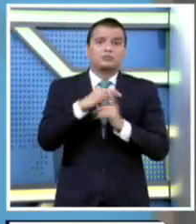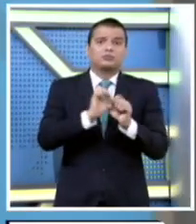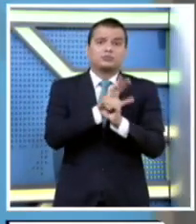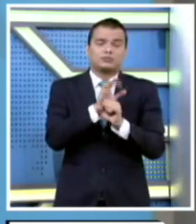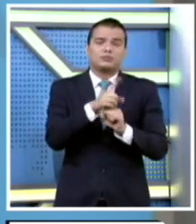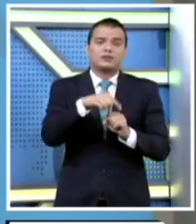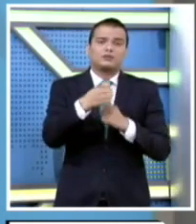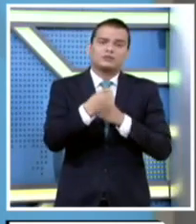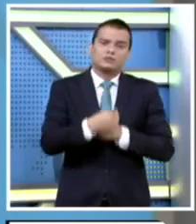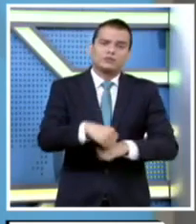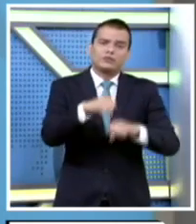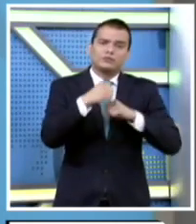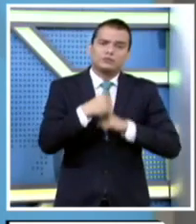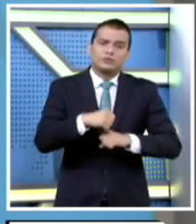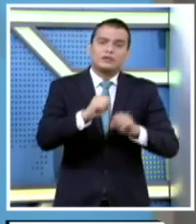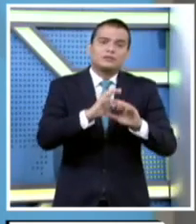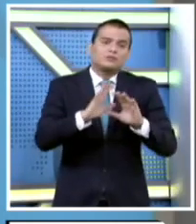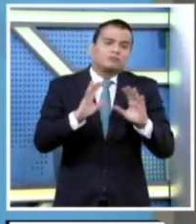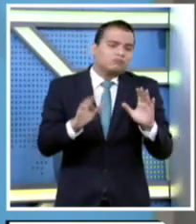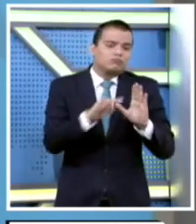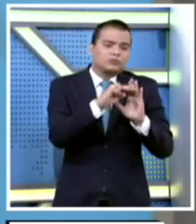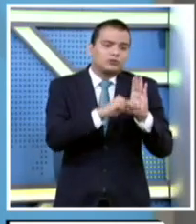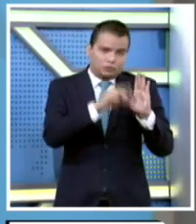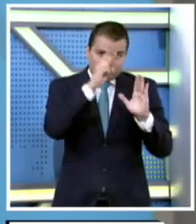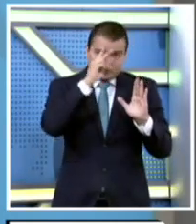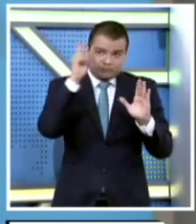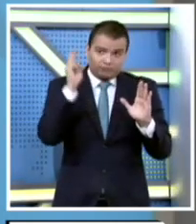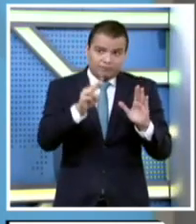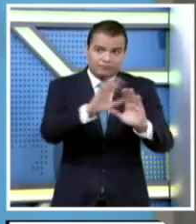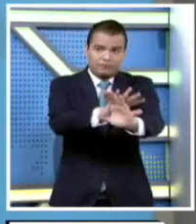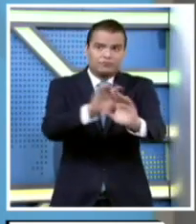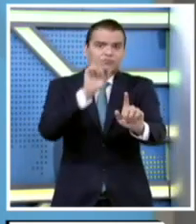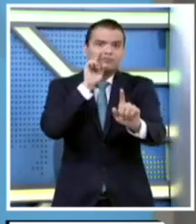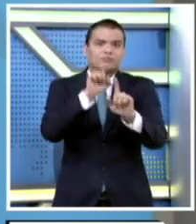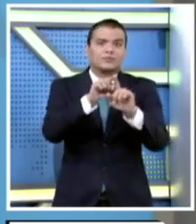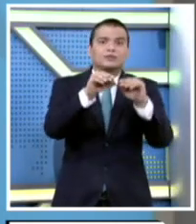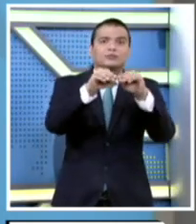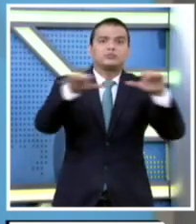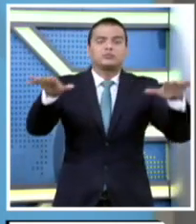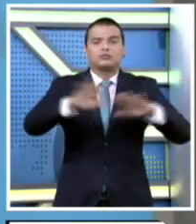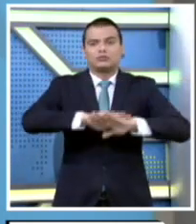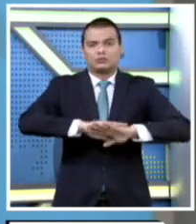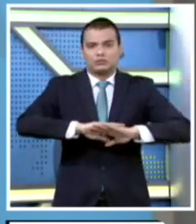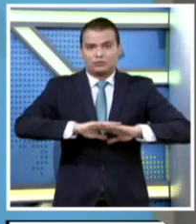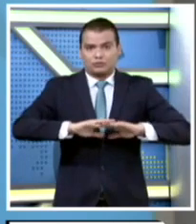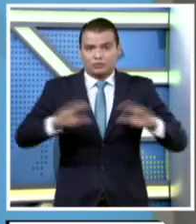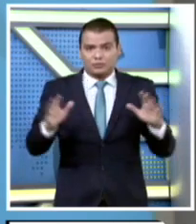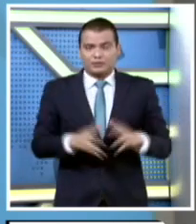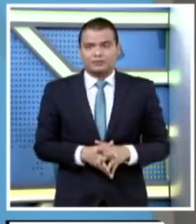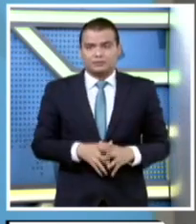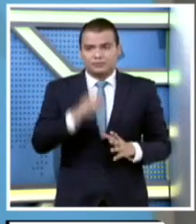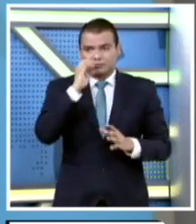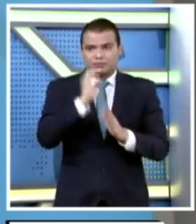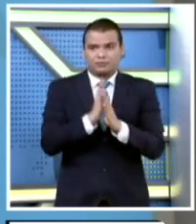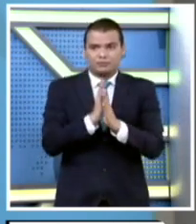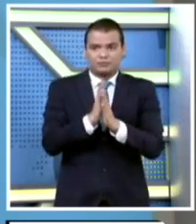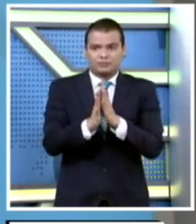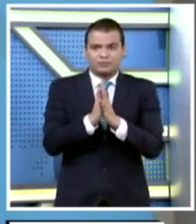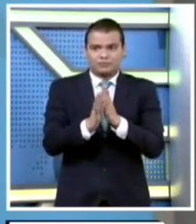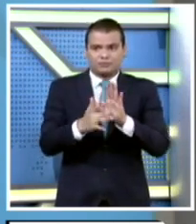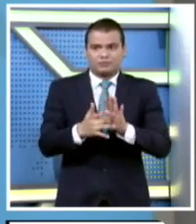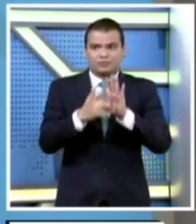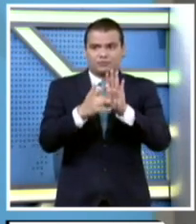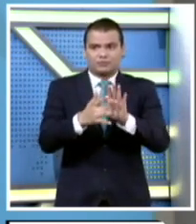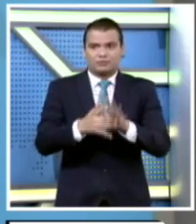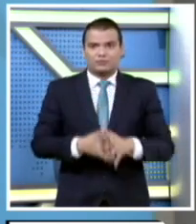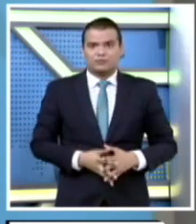población se trata de acatar las medidas de bioseguridad para evitar ser foco de propagación de este virus. Carlos Aponte tiene toda la